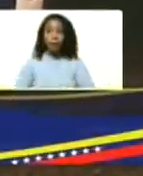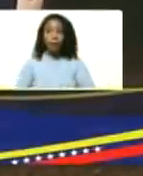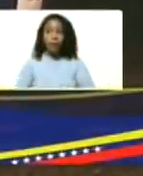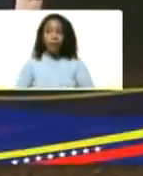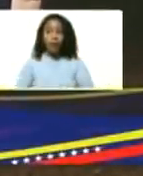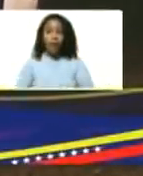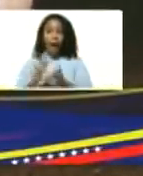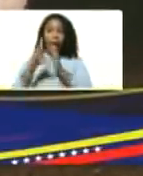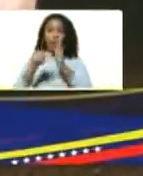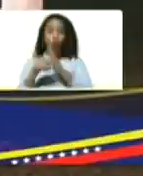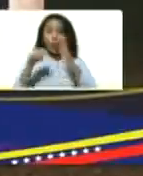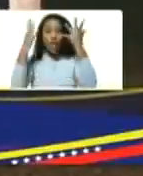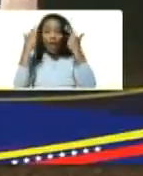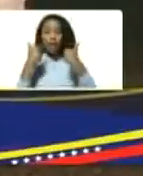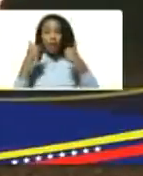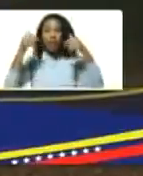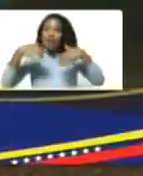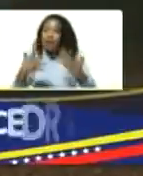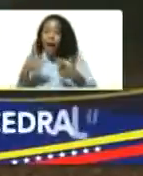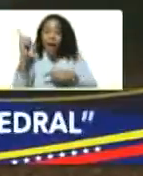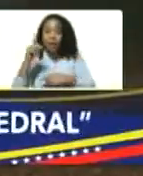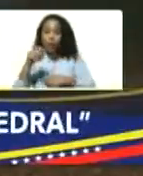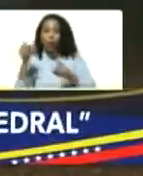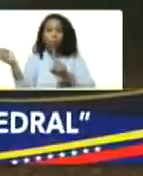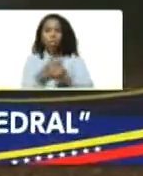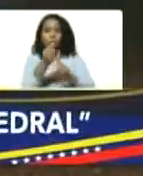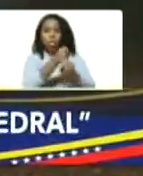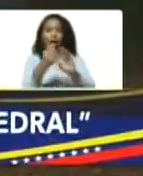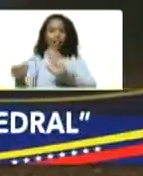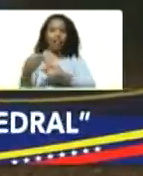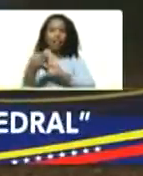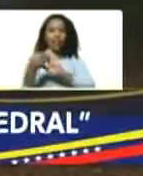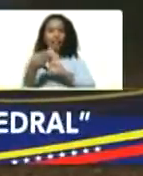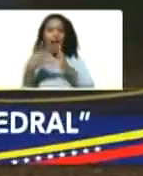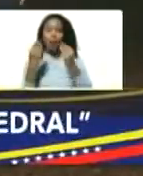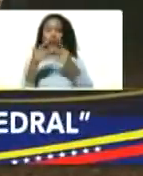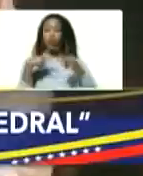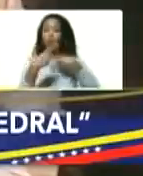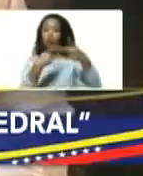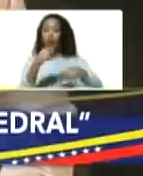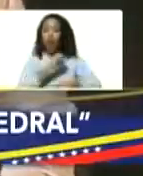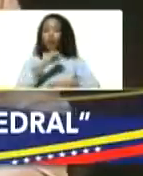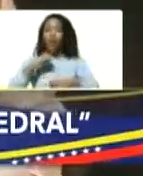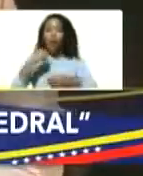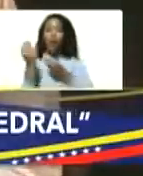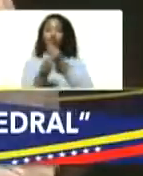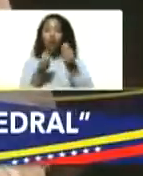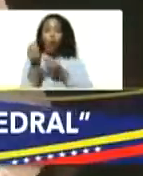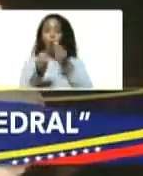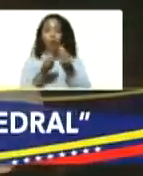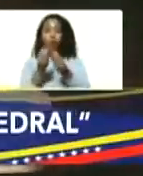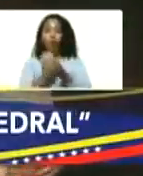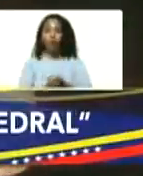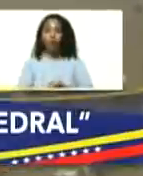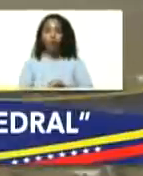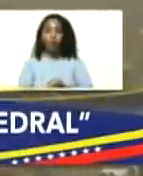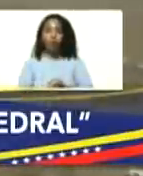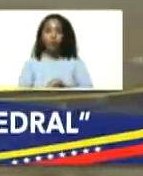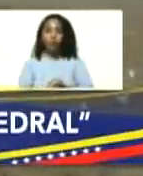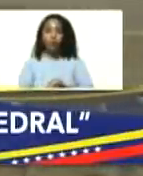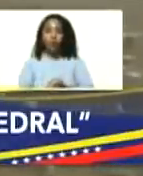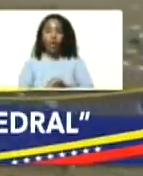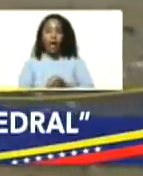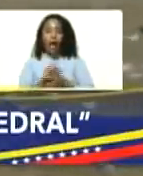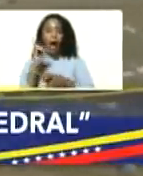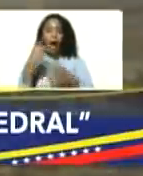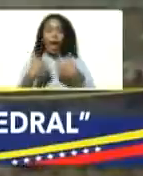el robo de ganado que es un flagelo que afecta a tantos productores privados como 'la a los gatos a las